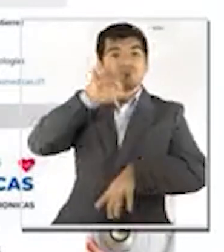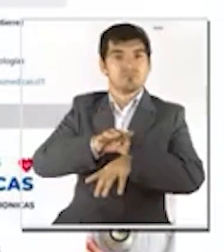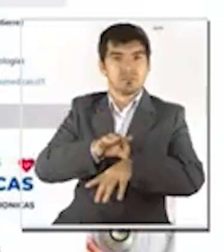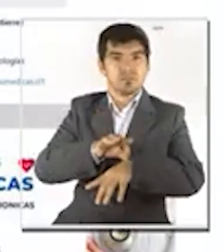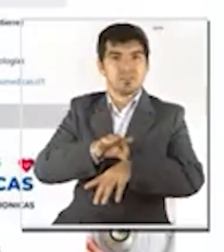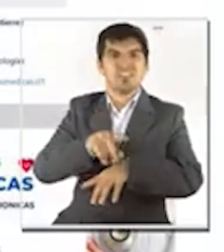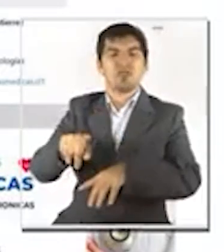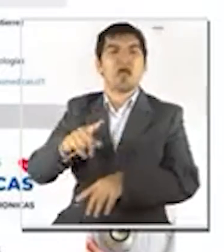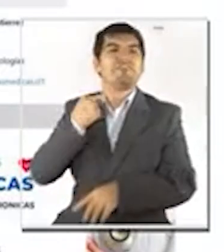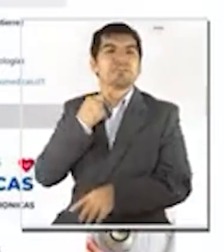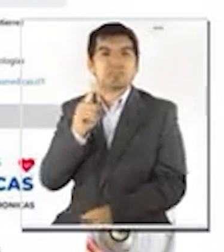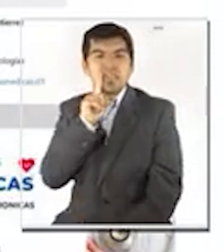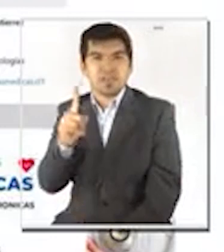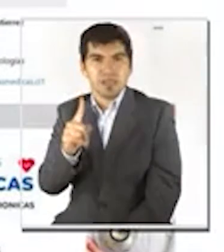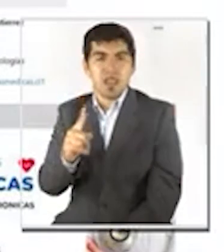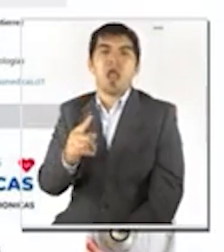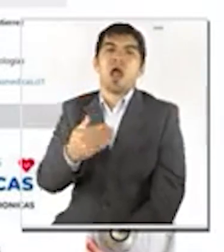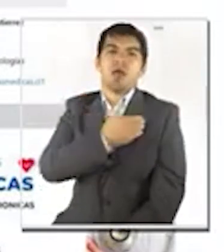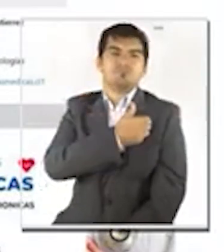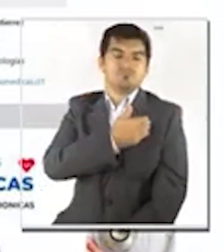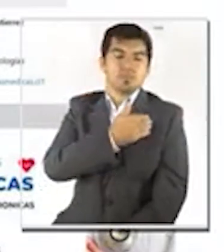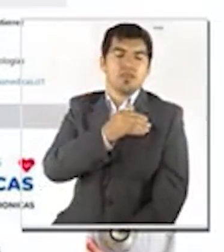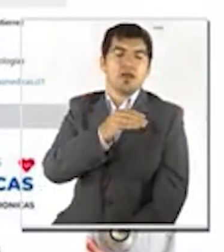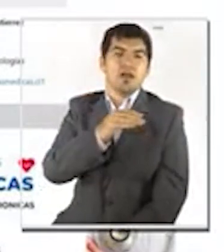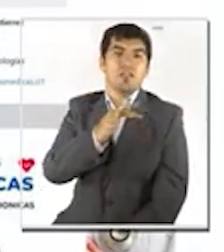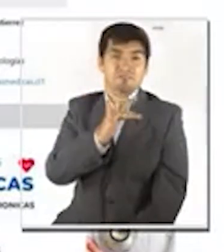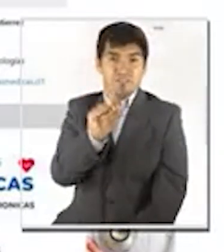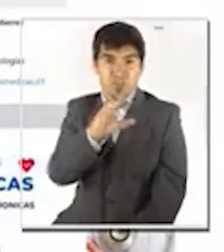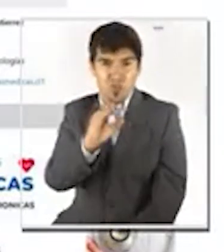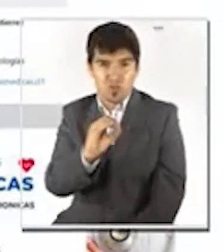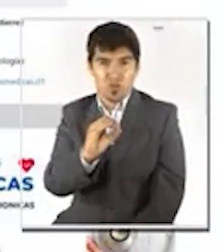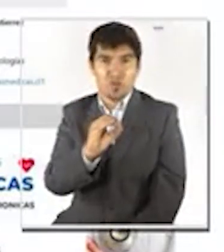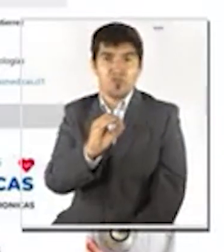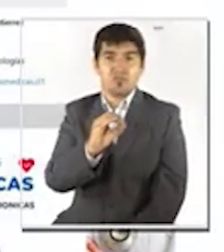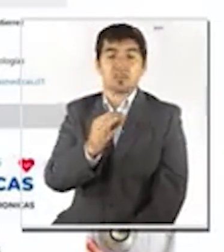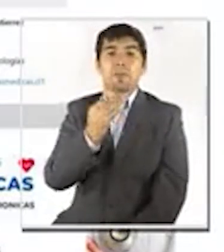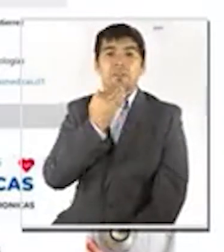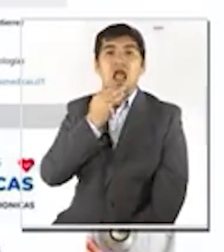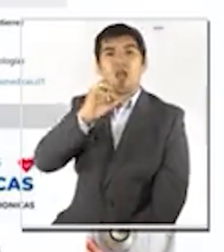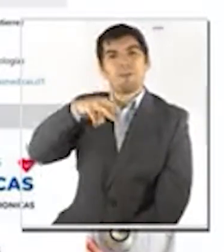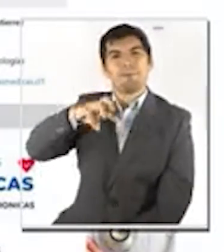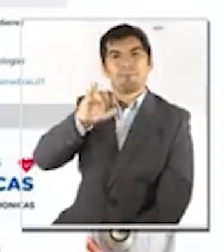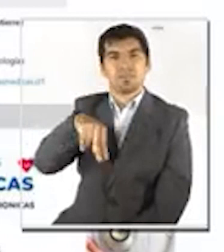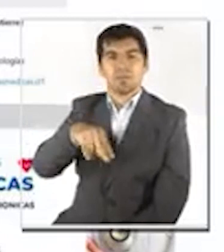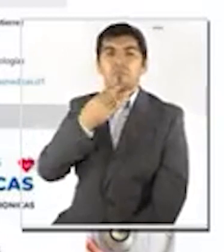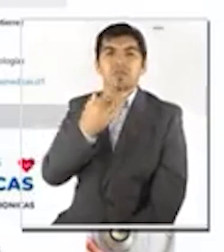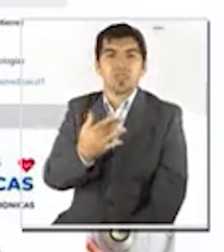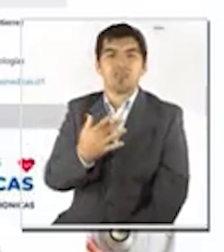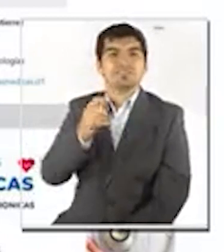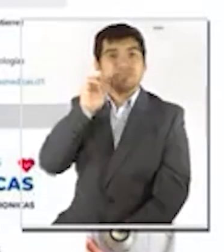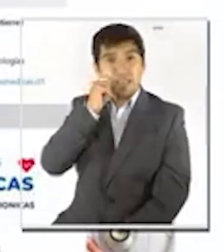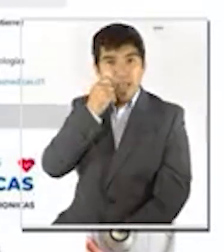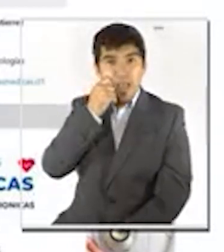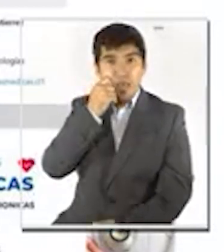al fisco afectan a las personas finalmente porque colapsan el trabajo de la compin y porque generan que recursos que deberían